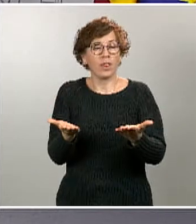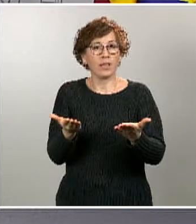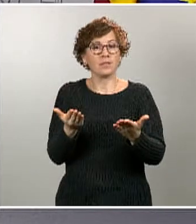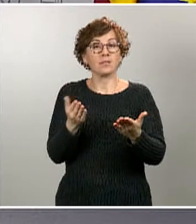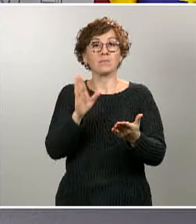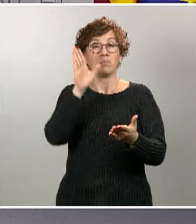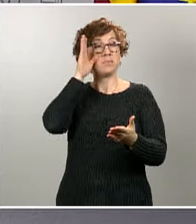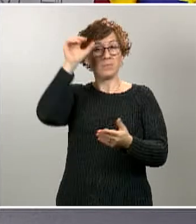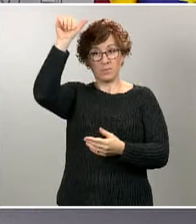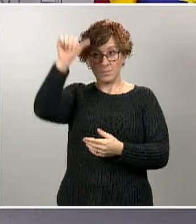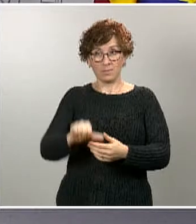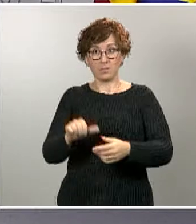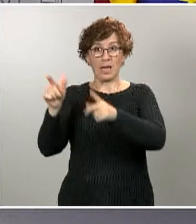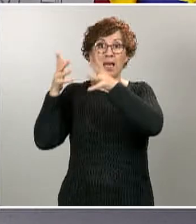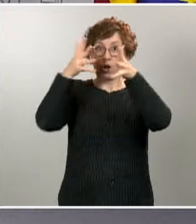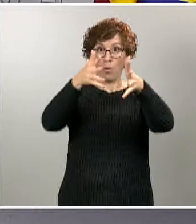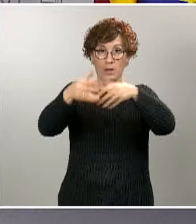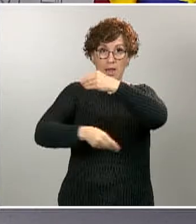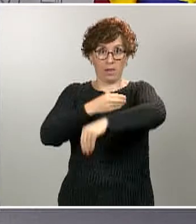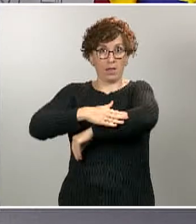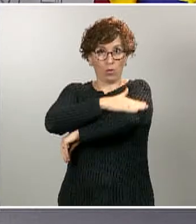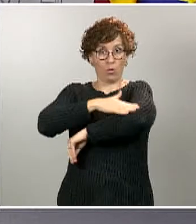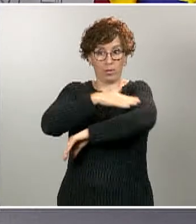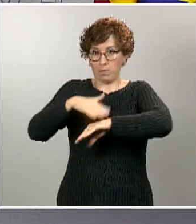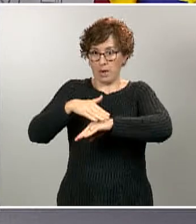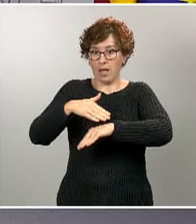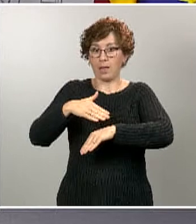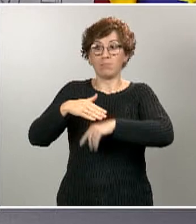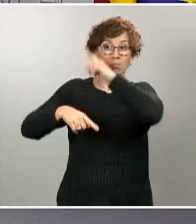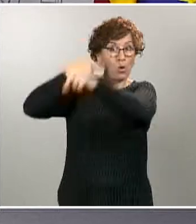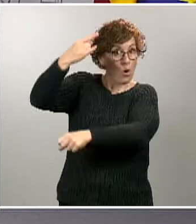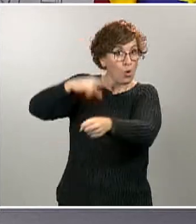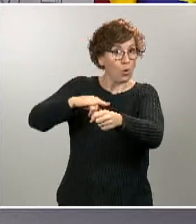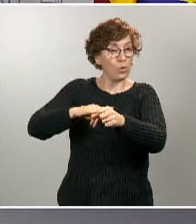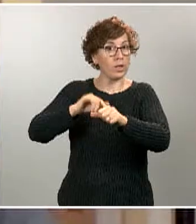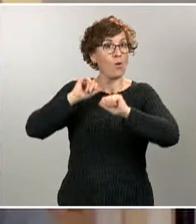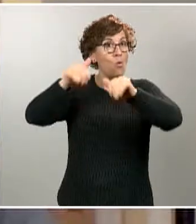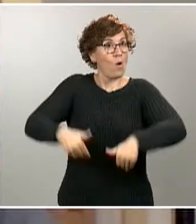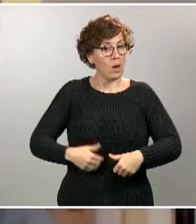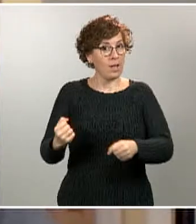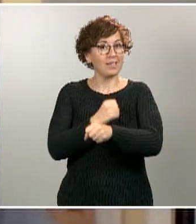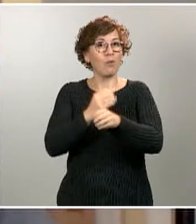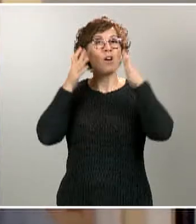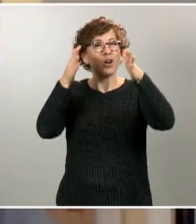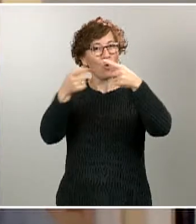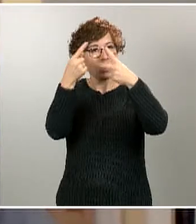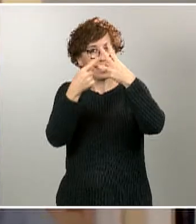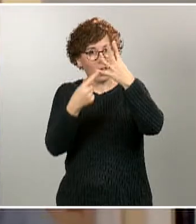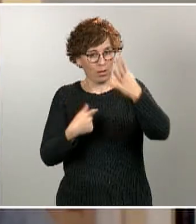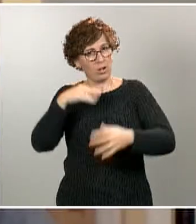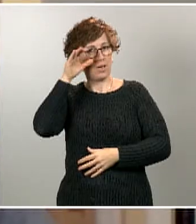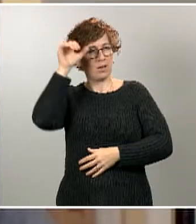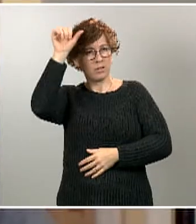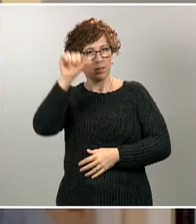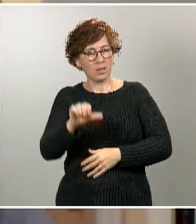está haciendo el Gobierno para todas aquellas personas que el lunes vuelven a incorporarse a sus trabajos, ¿creen que con